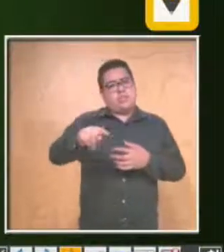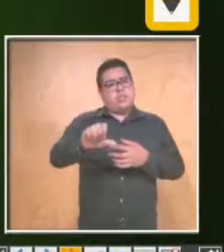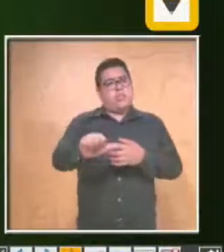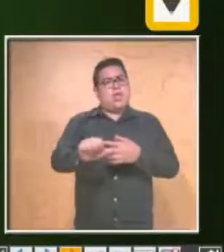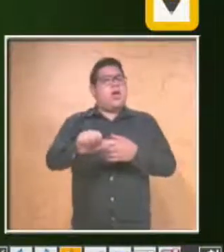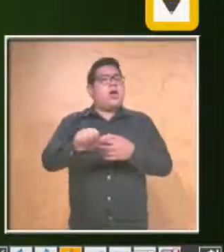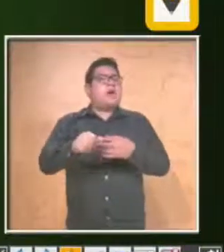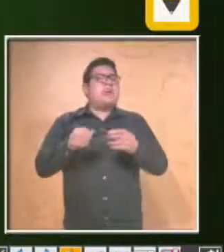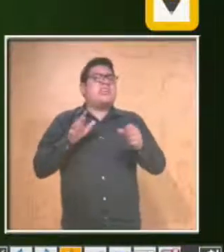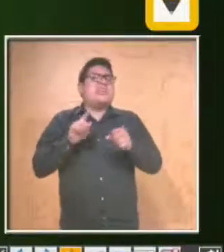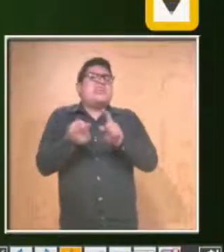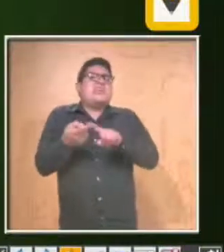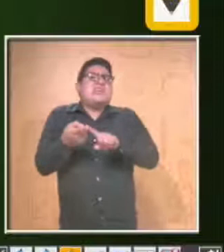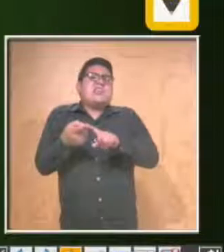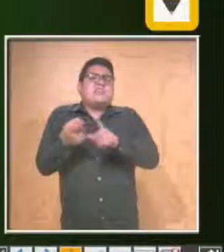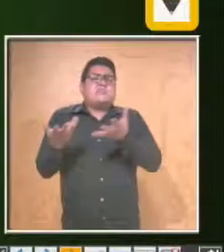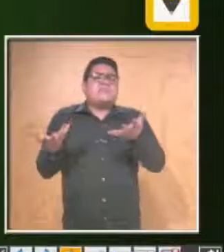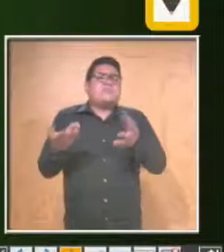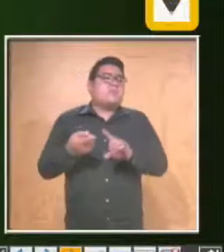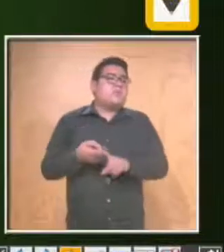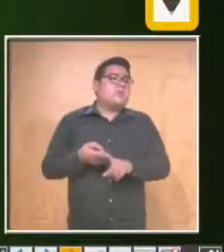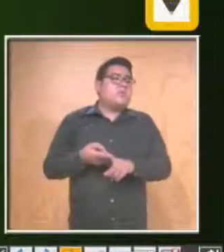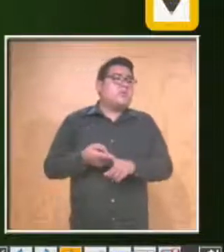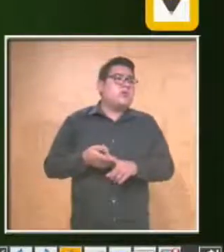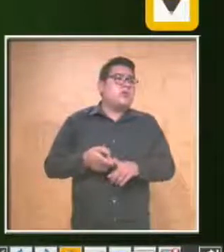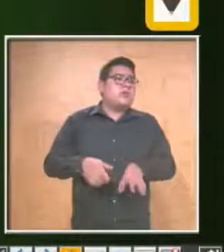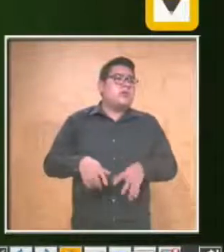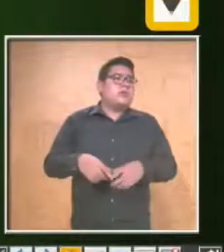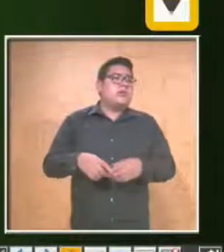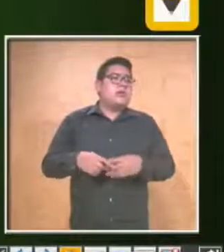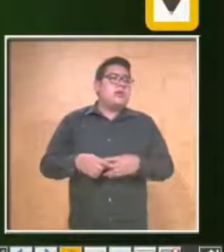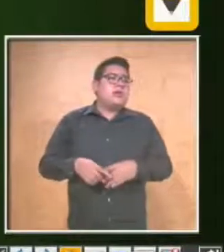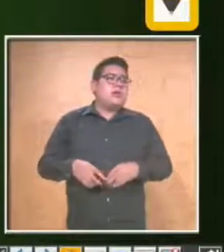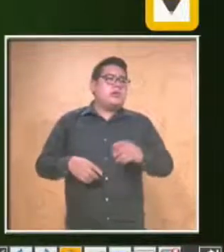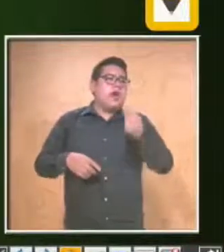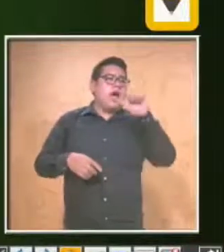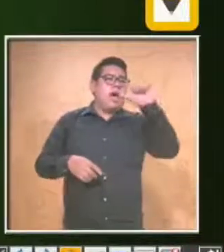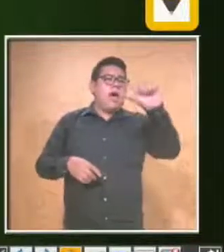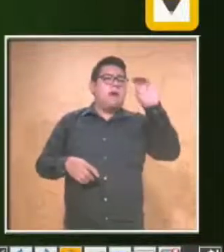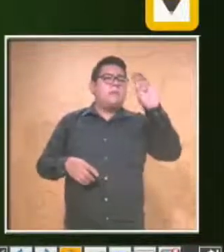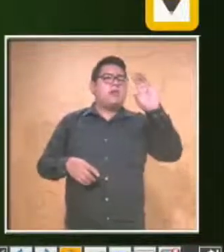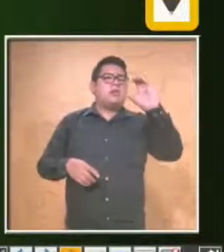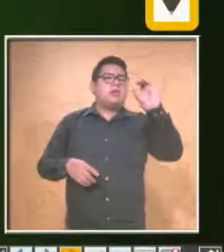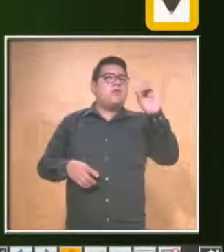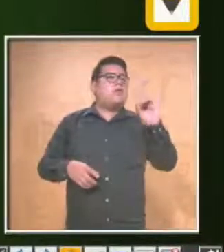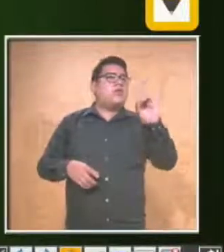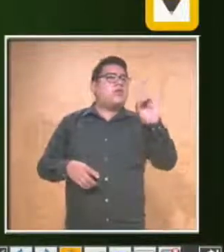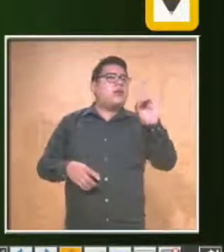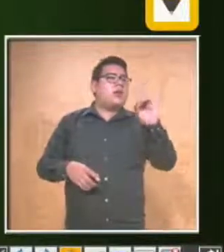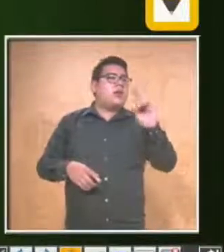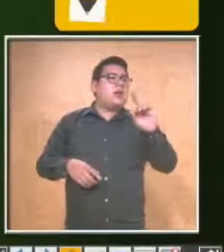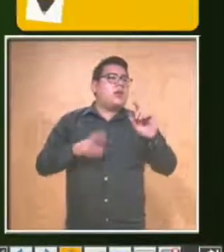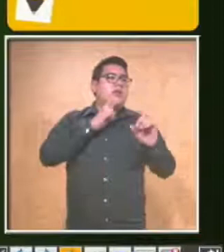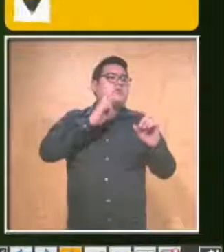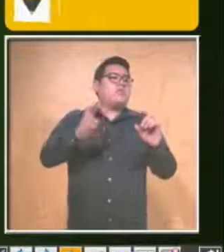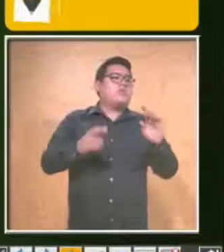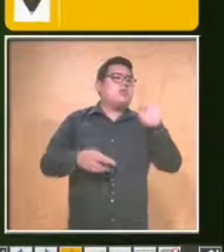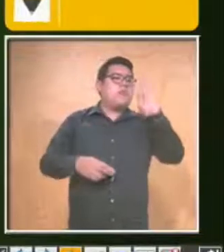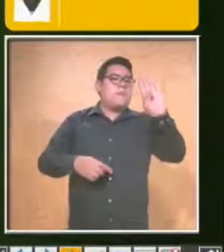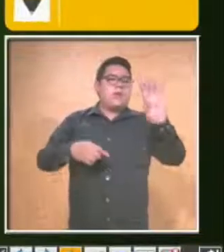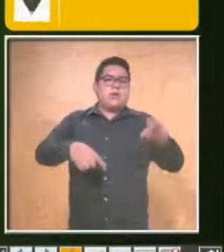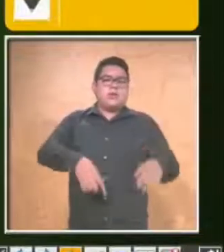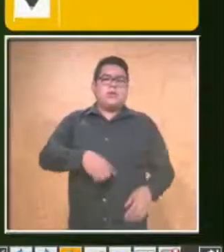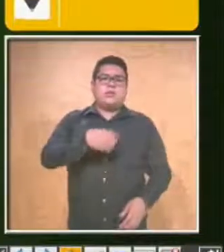del pasado, vimos a los chinos, que fueron los de la pólvora. ¿Te fijas cómo son dos interrogantes así directas? Son de un